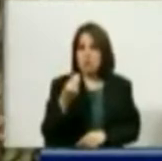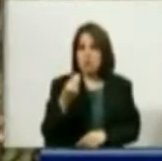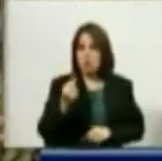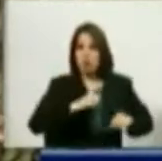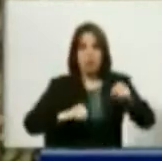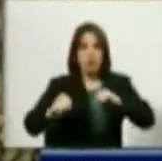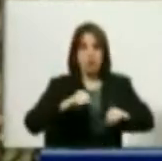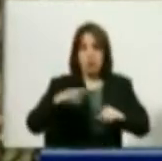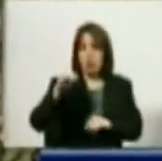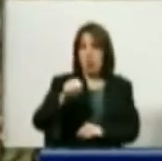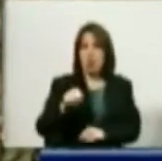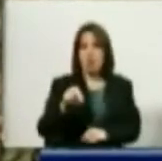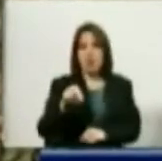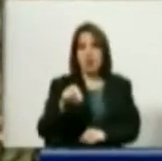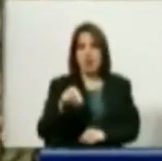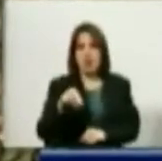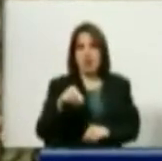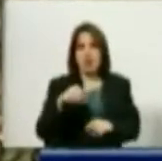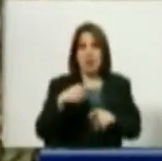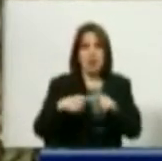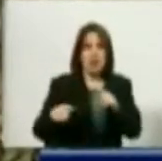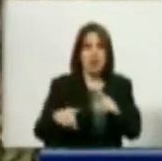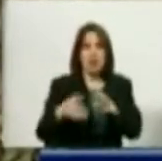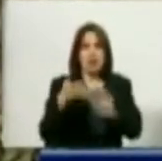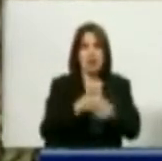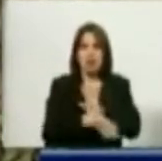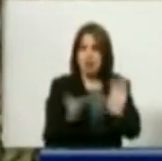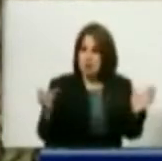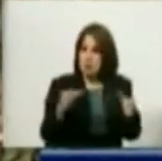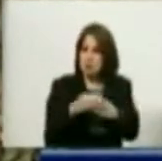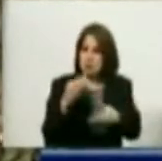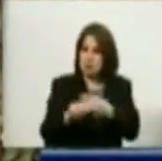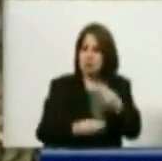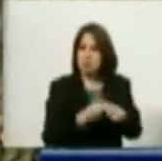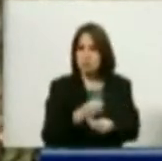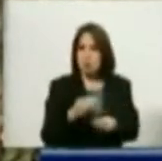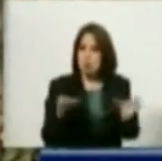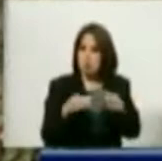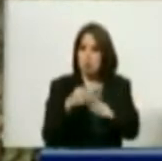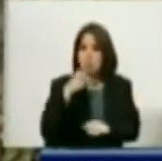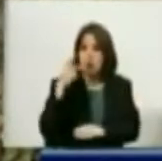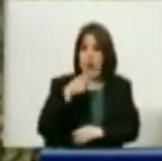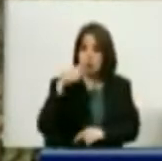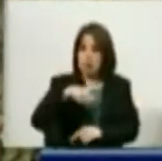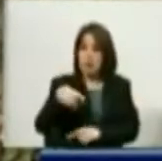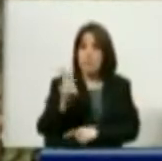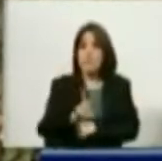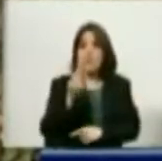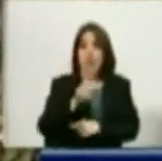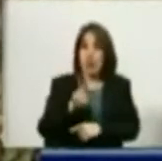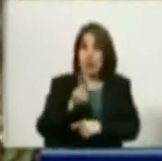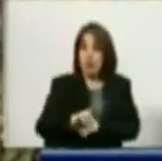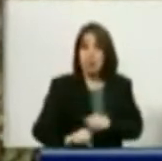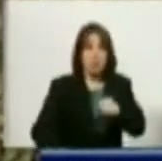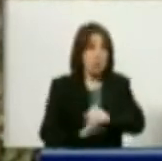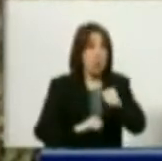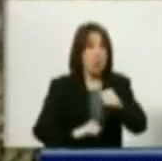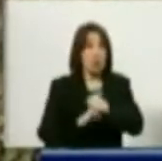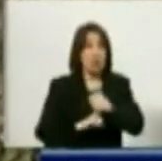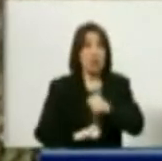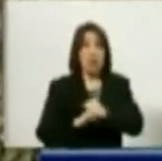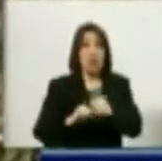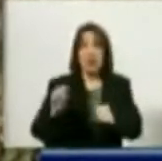200 varias reuniones hicimos aquí aquí en Vargas Vargas un bastión de la Revolución bolivariana